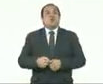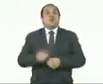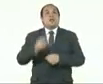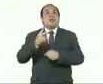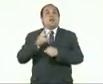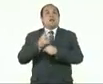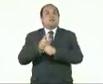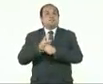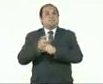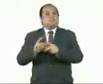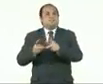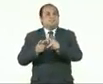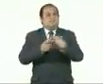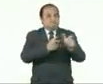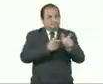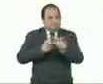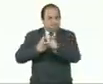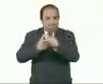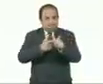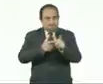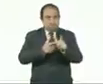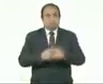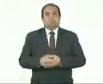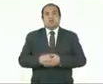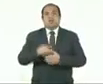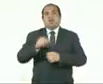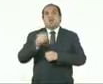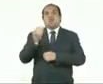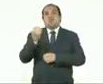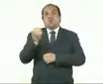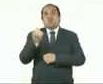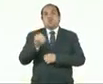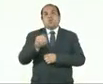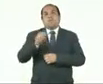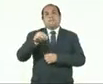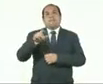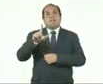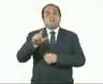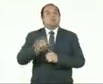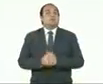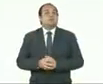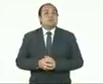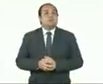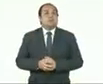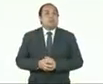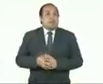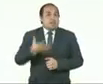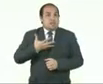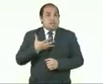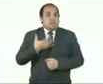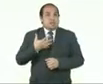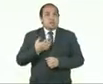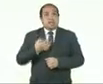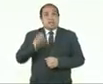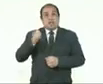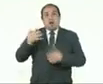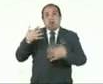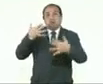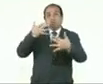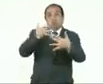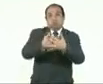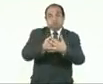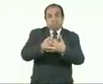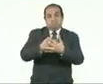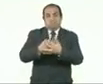subametralladora calibre 9 milímetros. Nada más en lo que va de principios de este año.